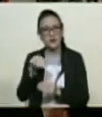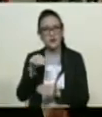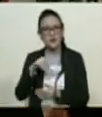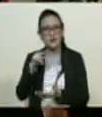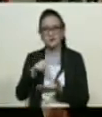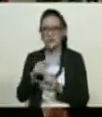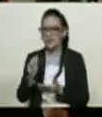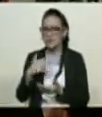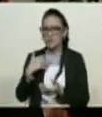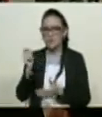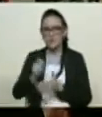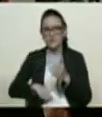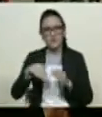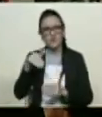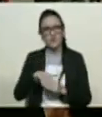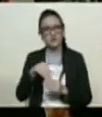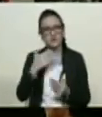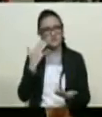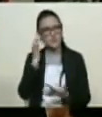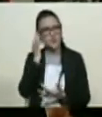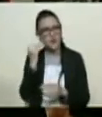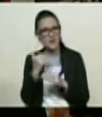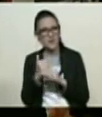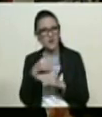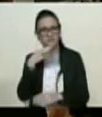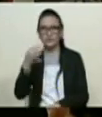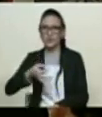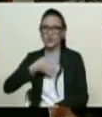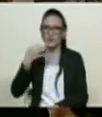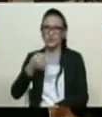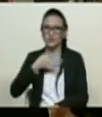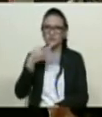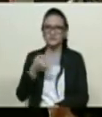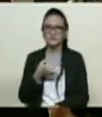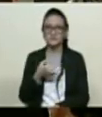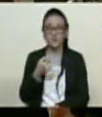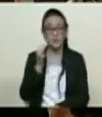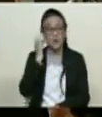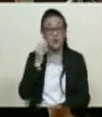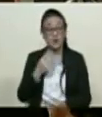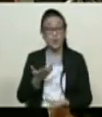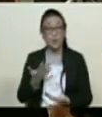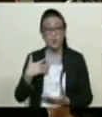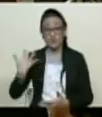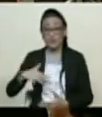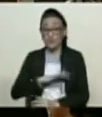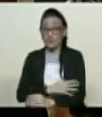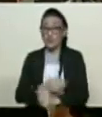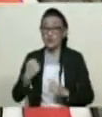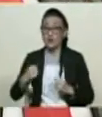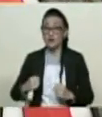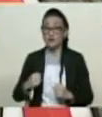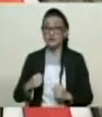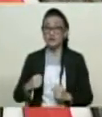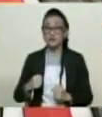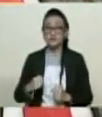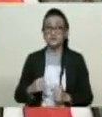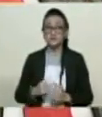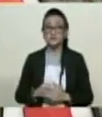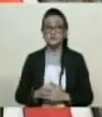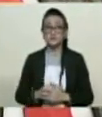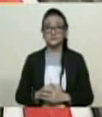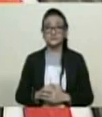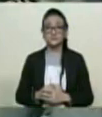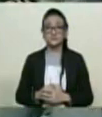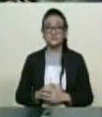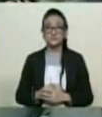esta señora que acabamos de ver, porque ella es muy valiente. Una persona que es una heroína,